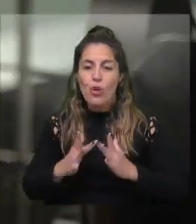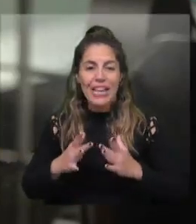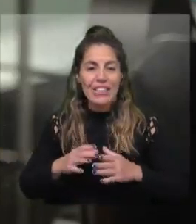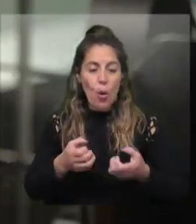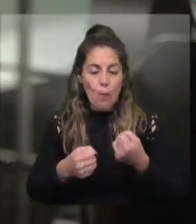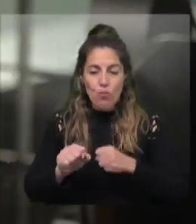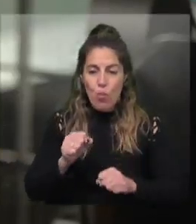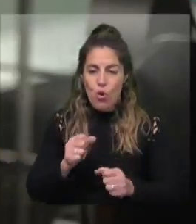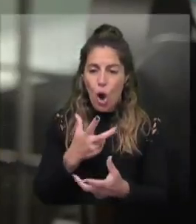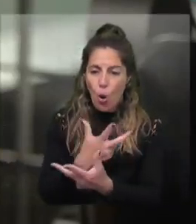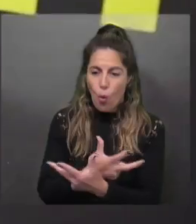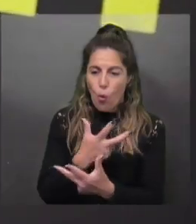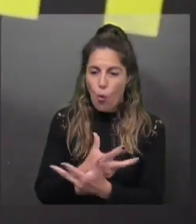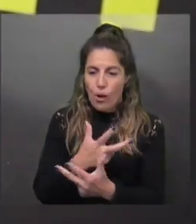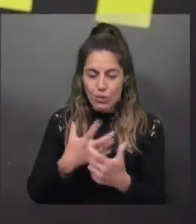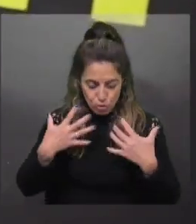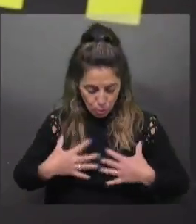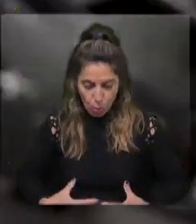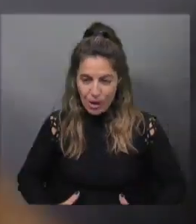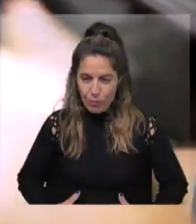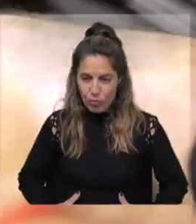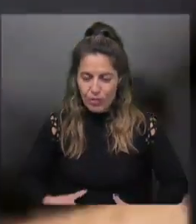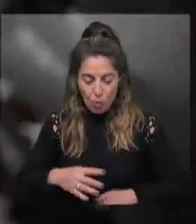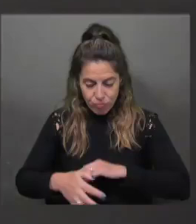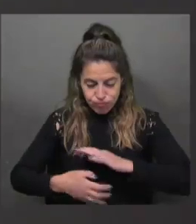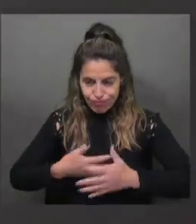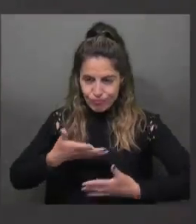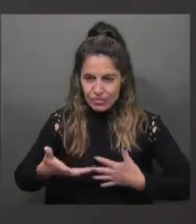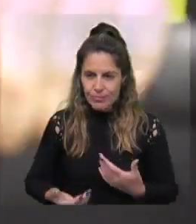con los huesos, con el resto del organismo.